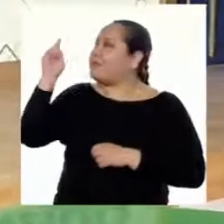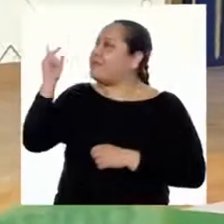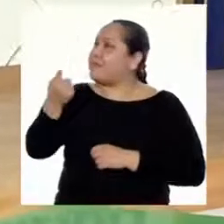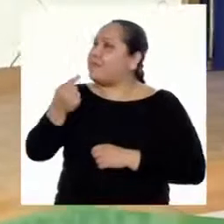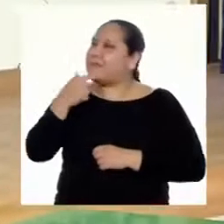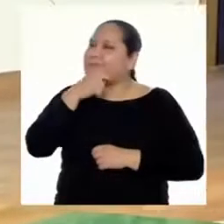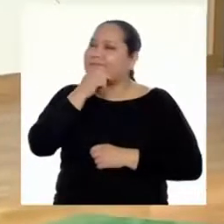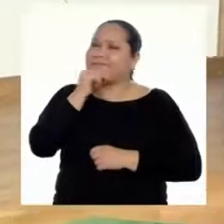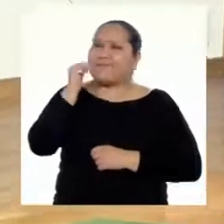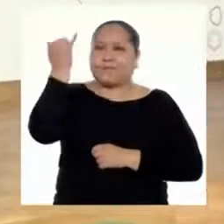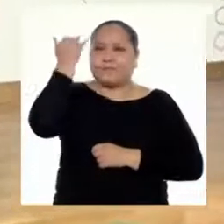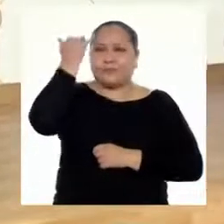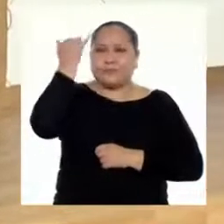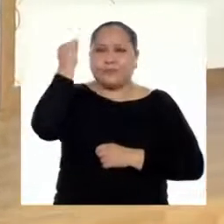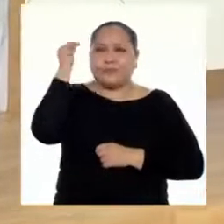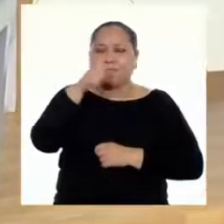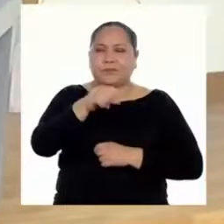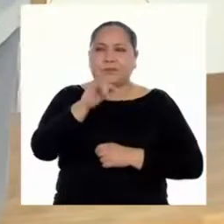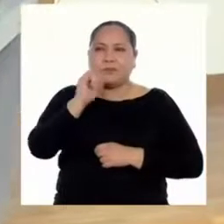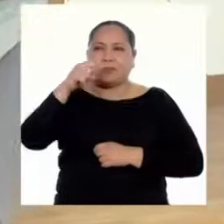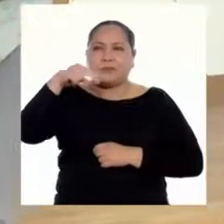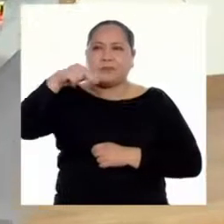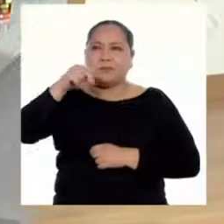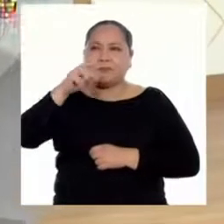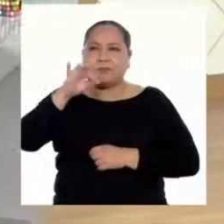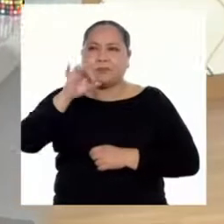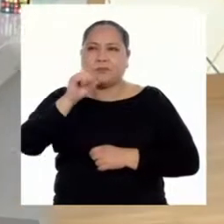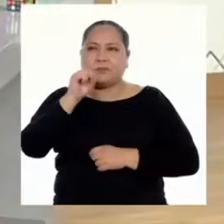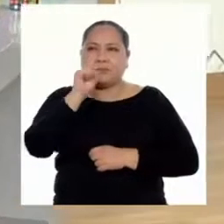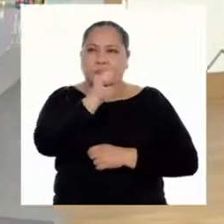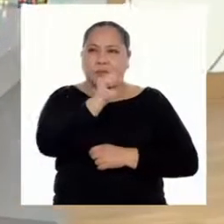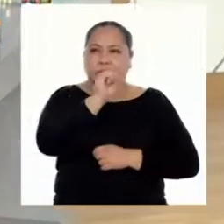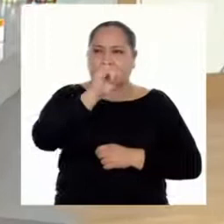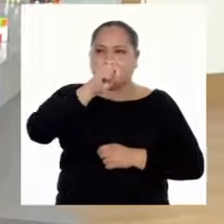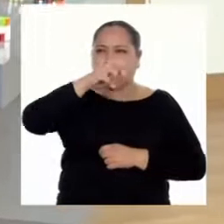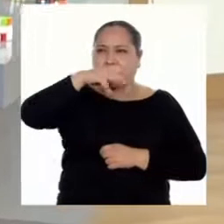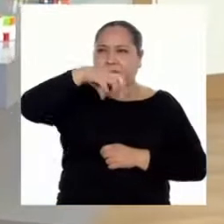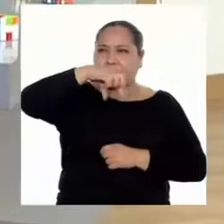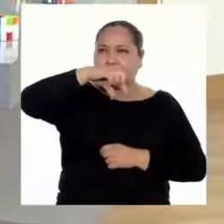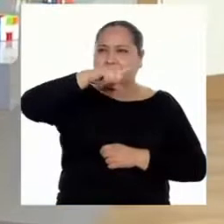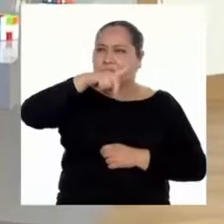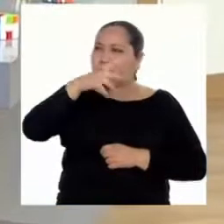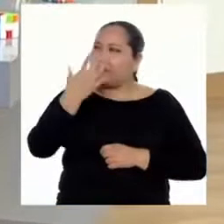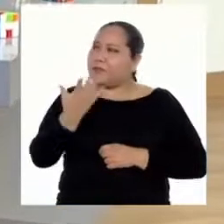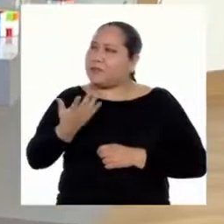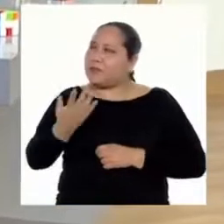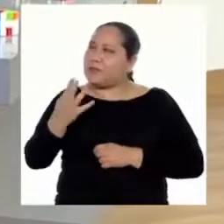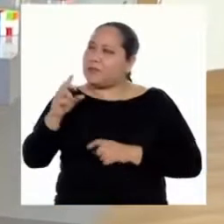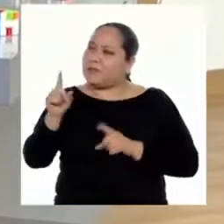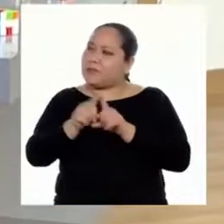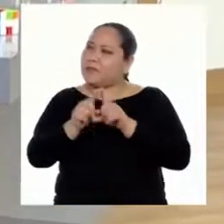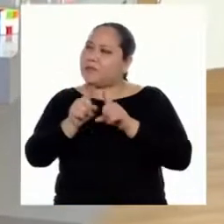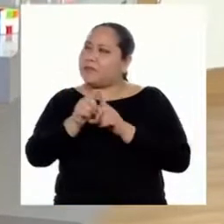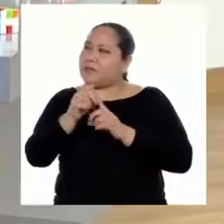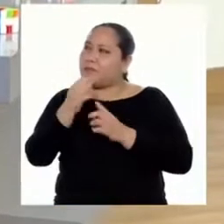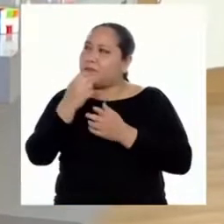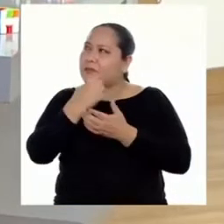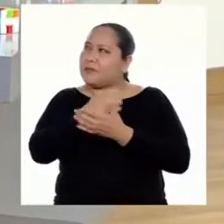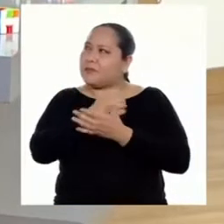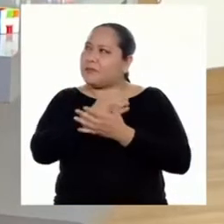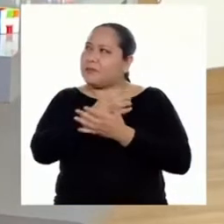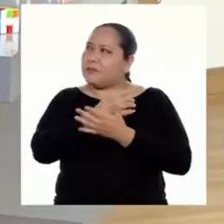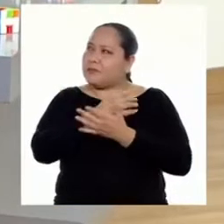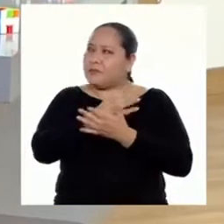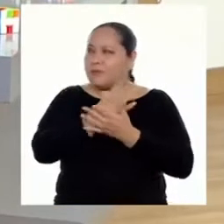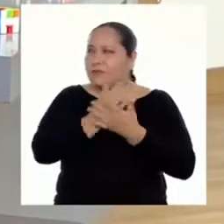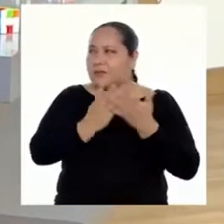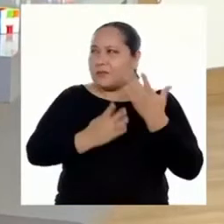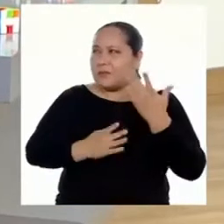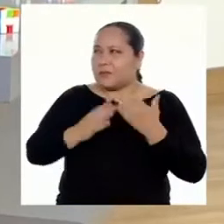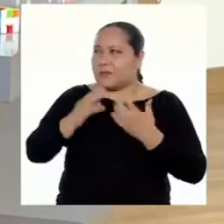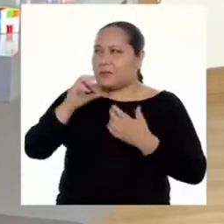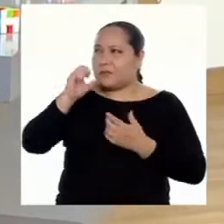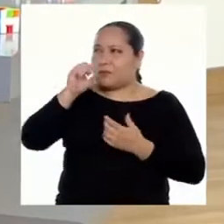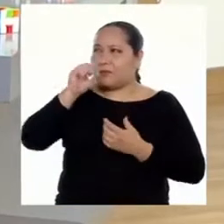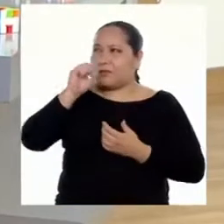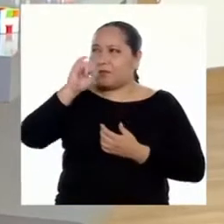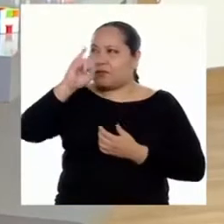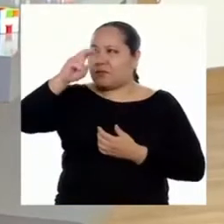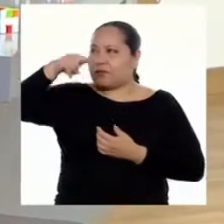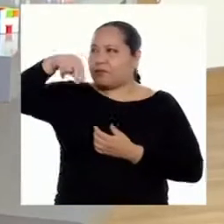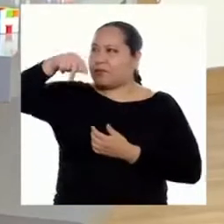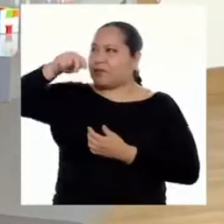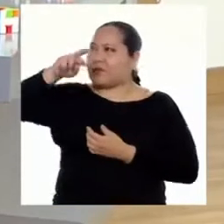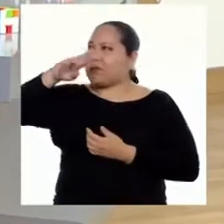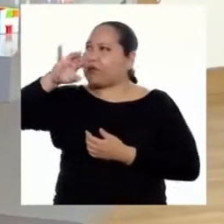entonces imagino que, al igual que el interés simple, también existe una expresión matemática para encontrar el interés compuesto, de forma más rápida,